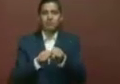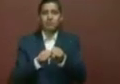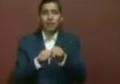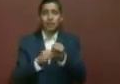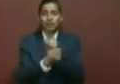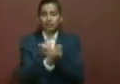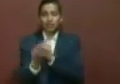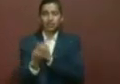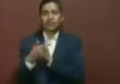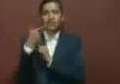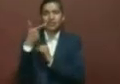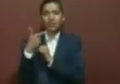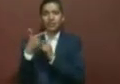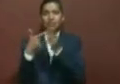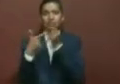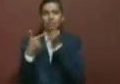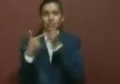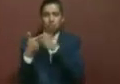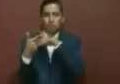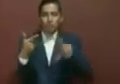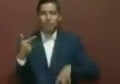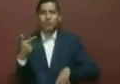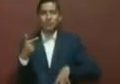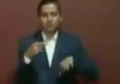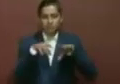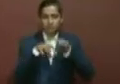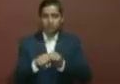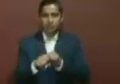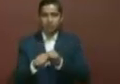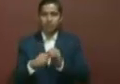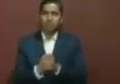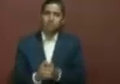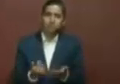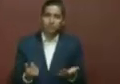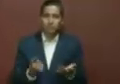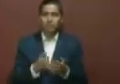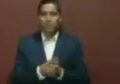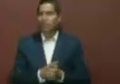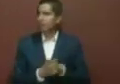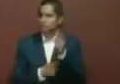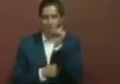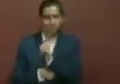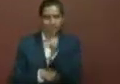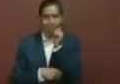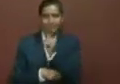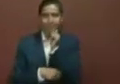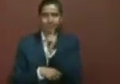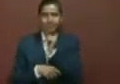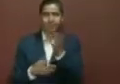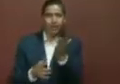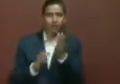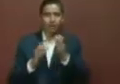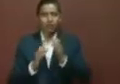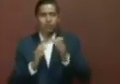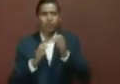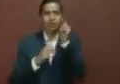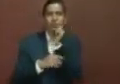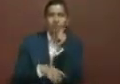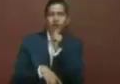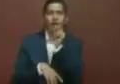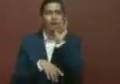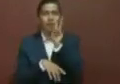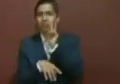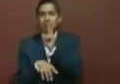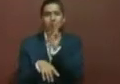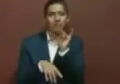de 7 elementos de la policía municipal. Y entonces, bueno, pues estamos permanentemente en alerta para pues